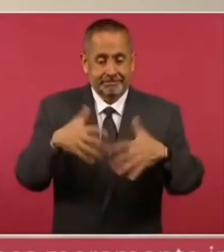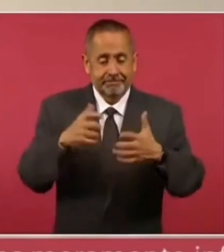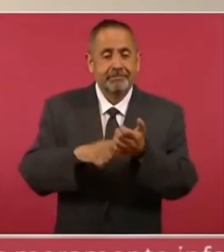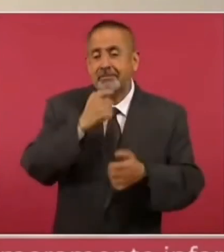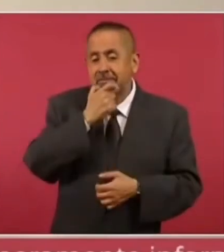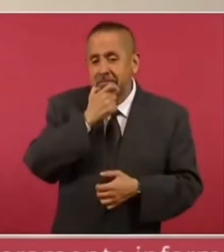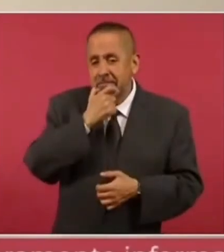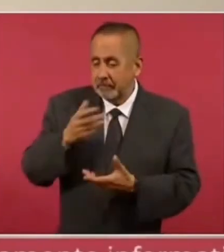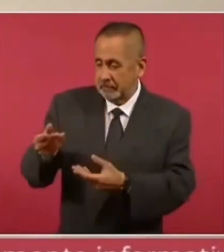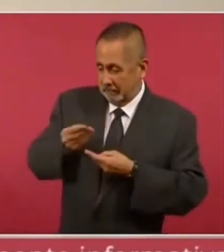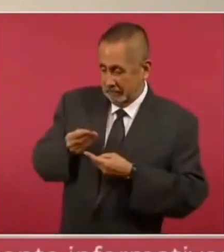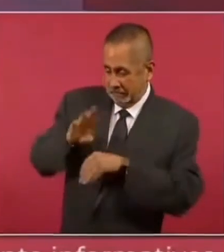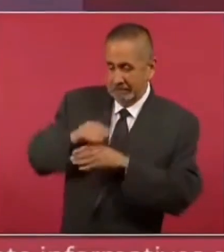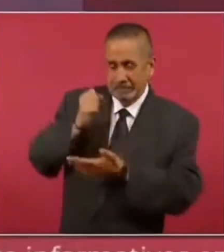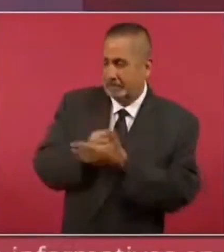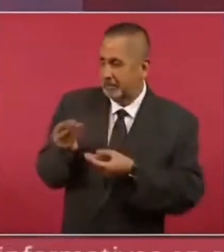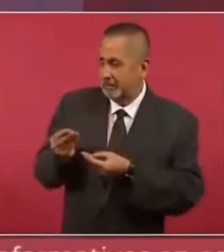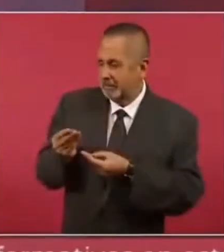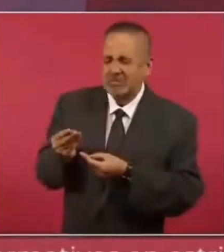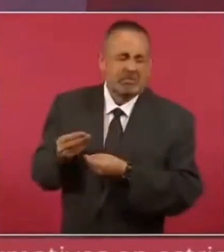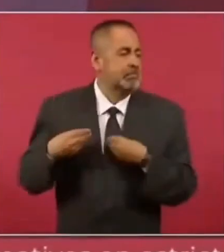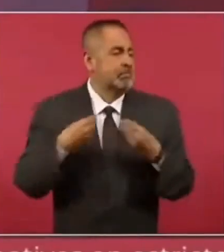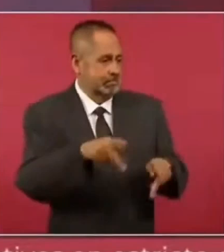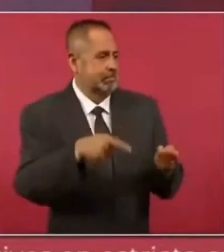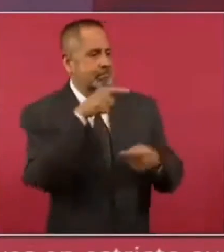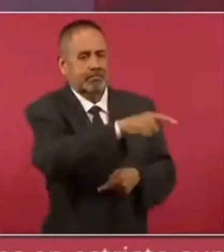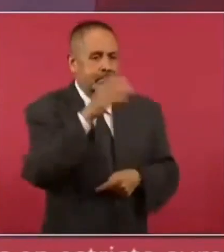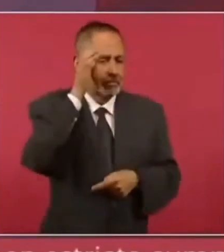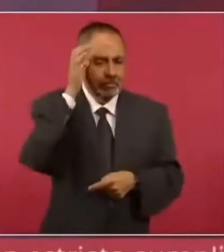inglesas vendieron sus concesiones a empresas chinas.